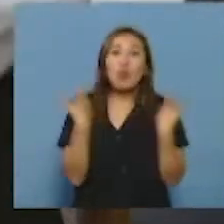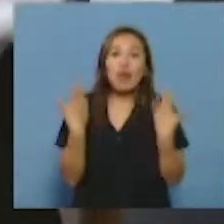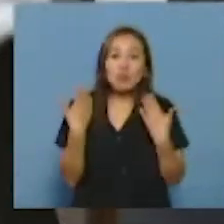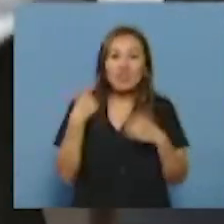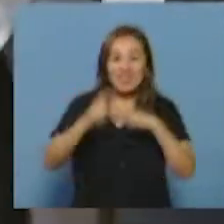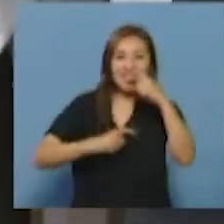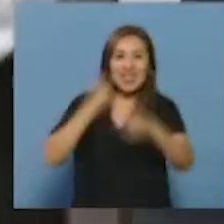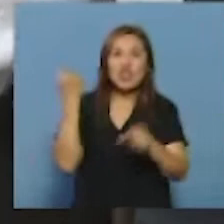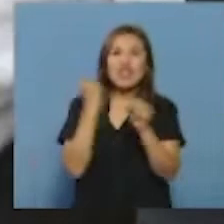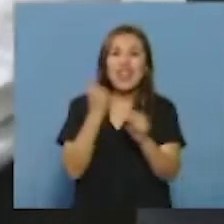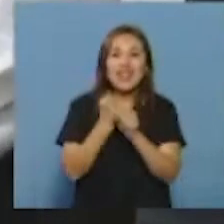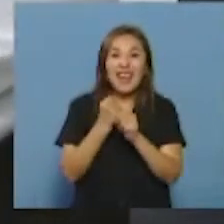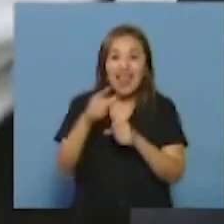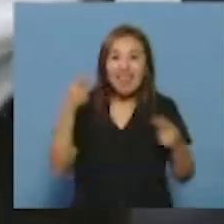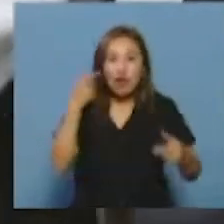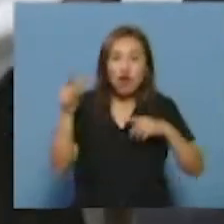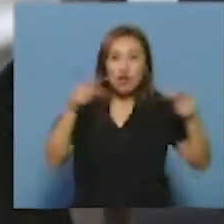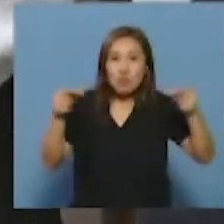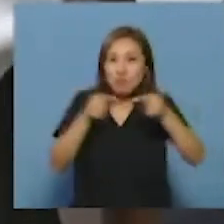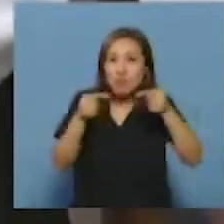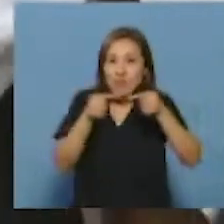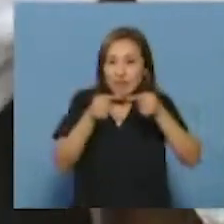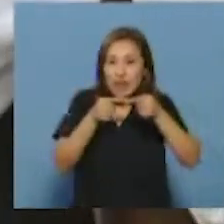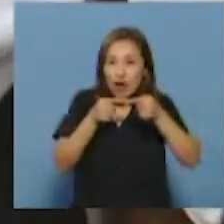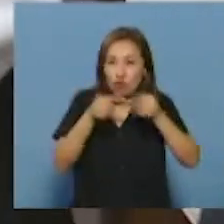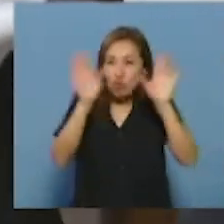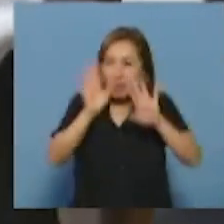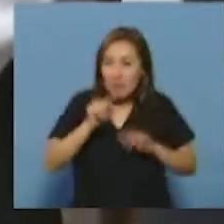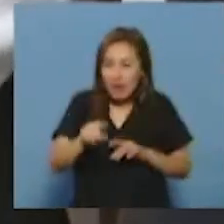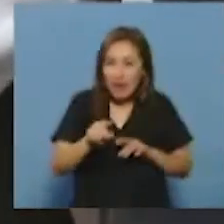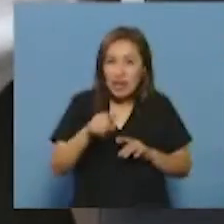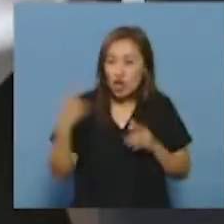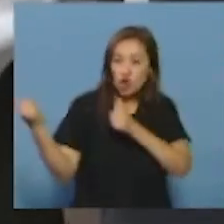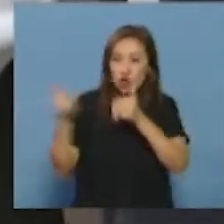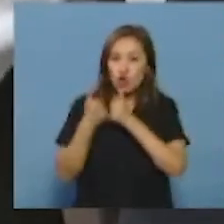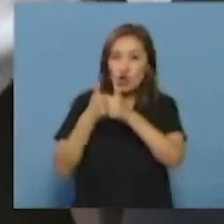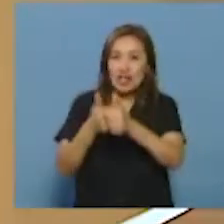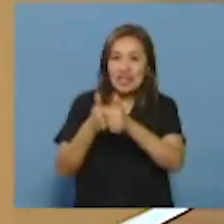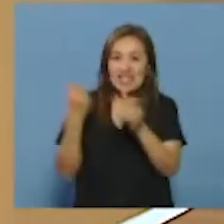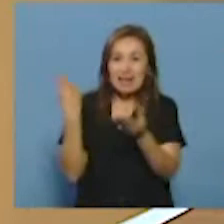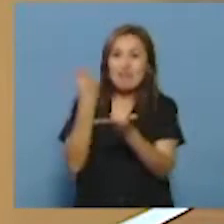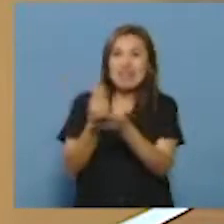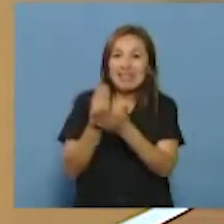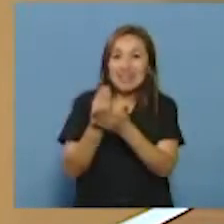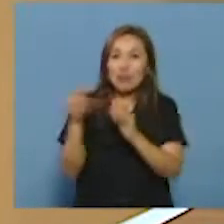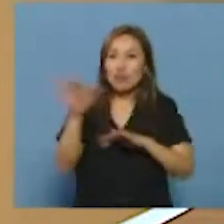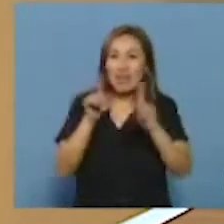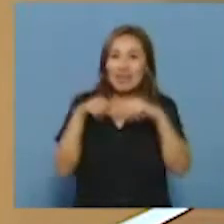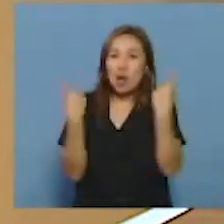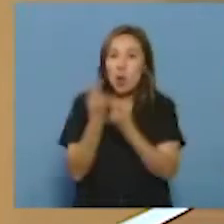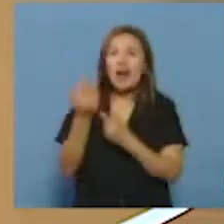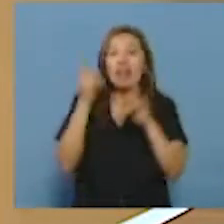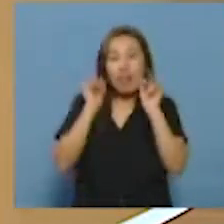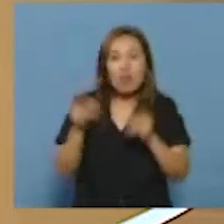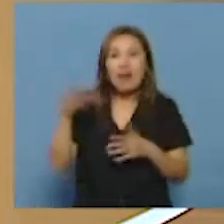nuestras actividades de polo audiovisual, que es el equipo que nosotros estamos presentando ahora. También para la adquisición